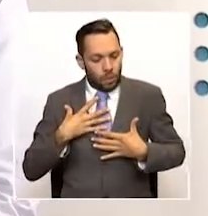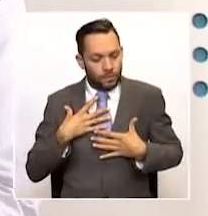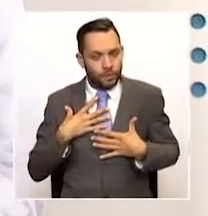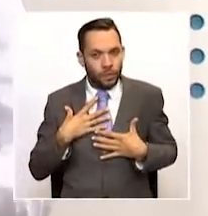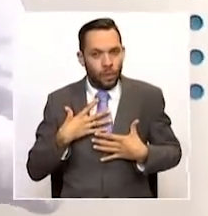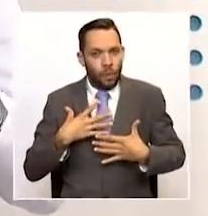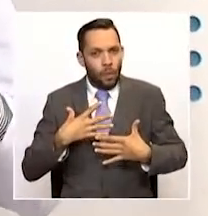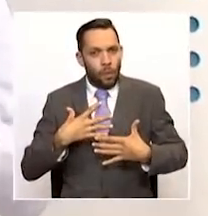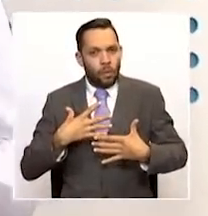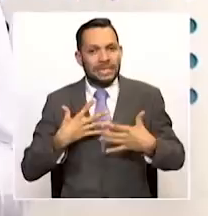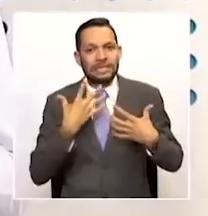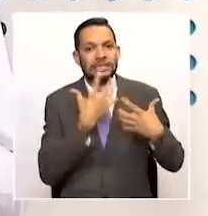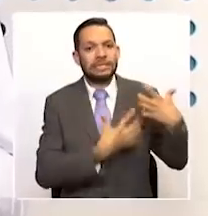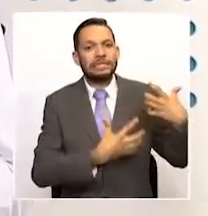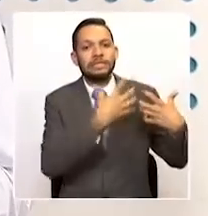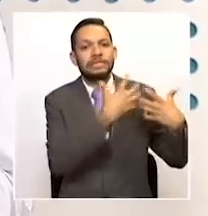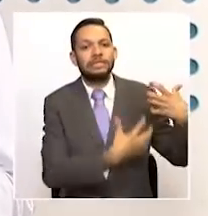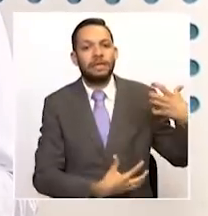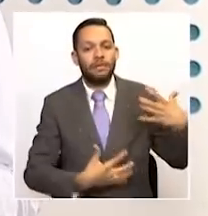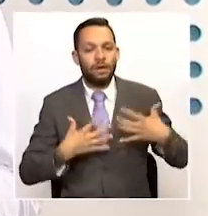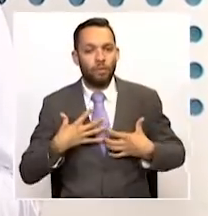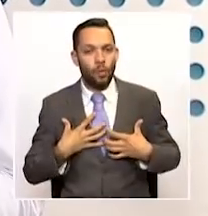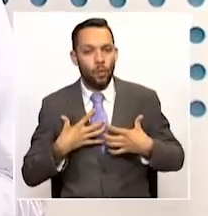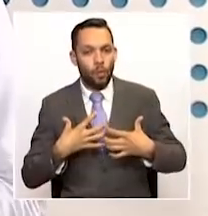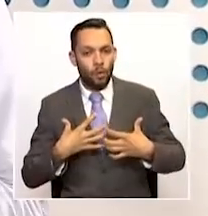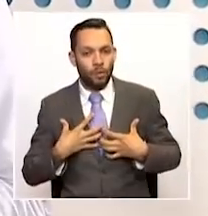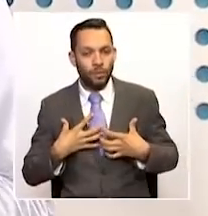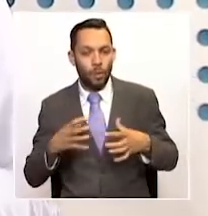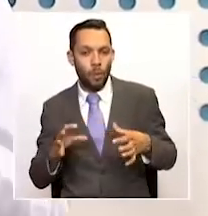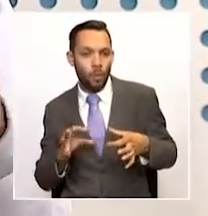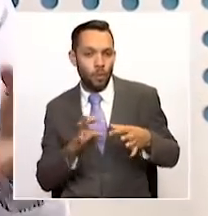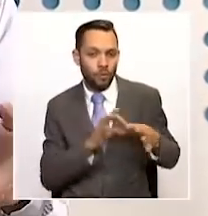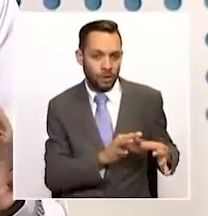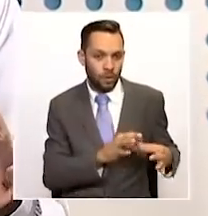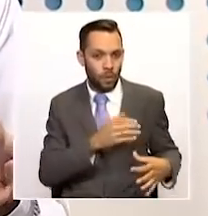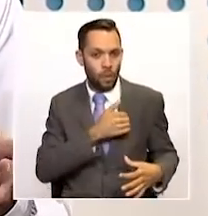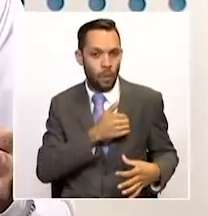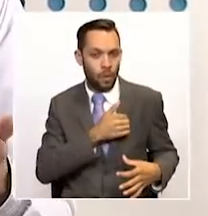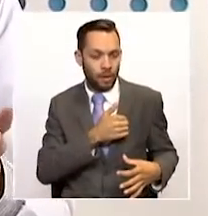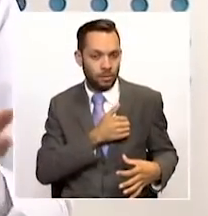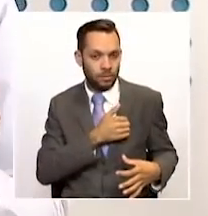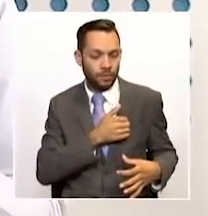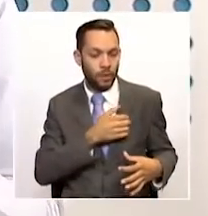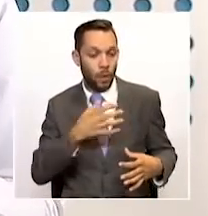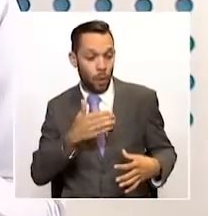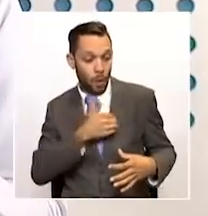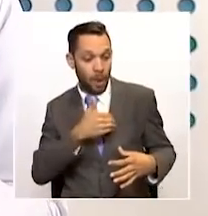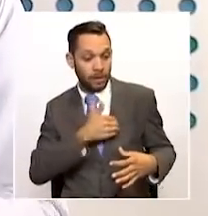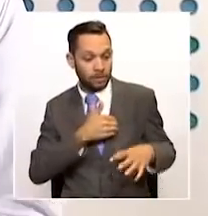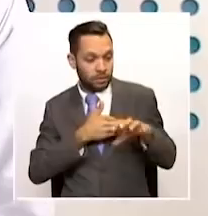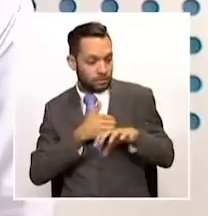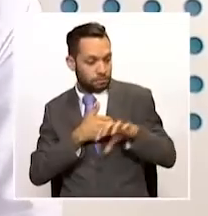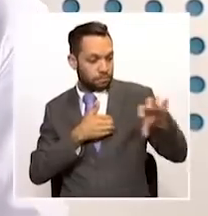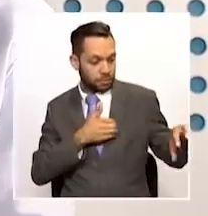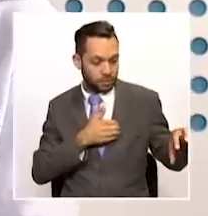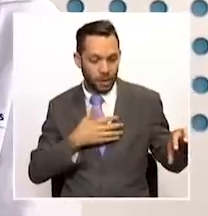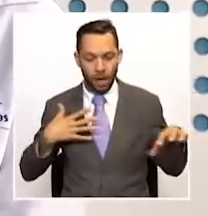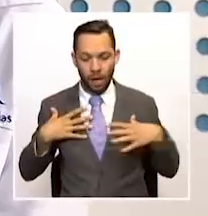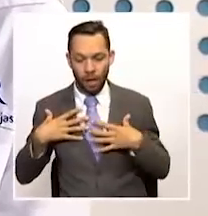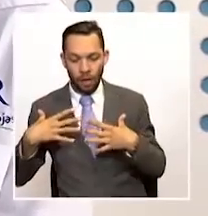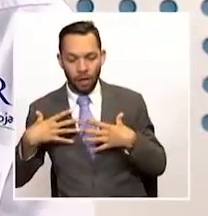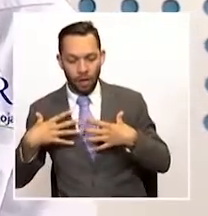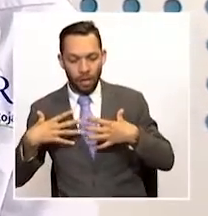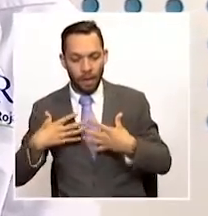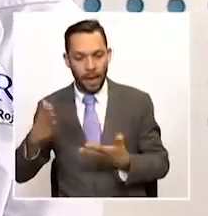no lo podemos desligar del corazón que a veces creemos que el corazón va por una parte y el pulmón va por otra parte resulta